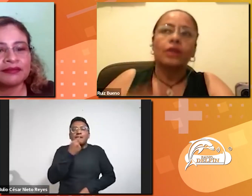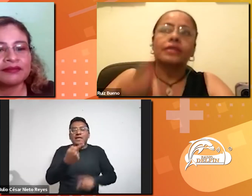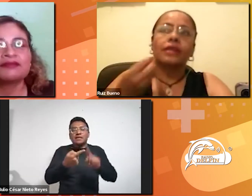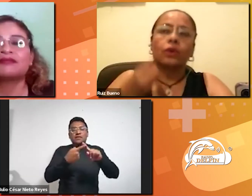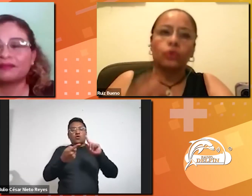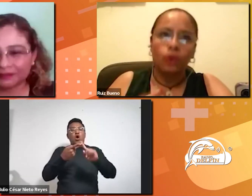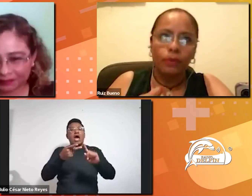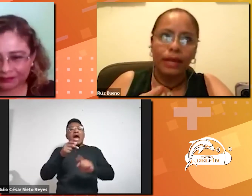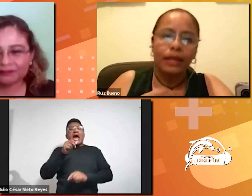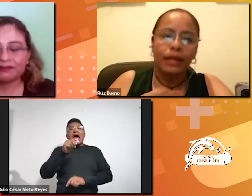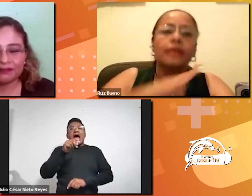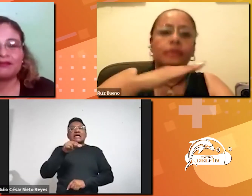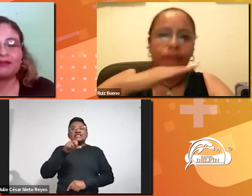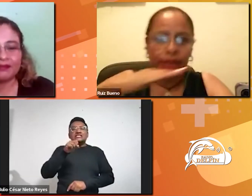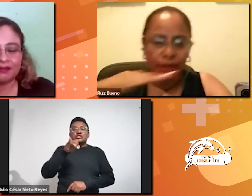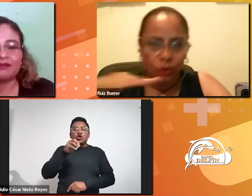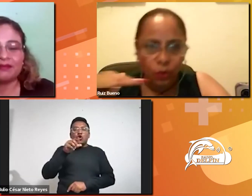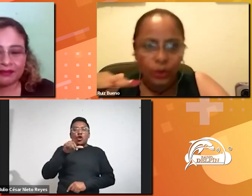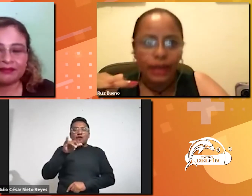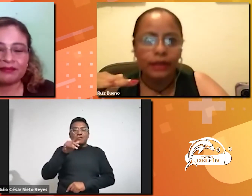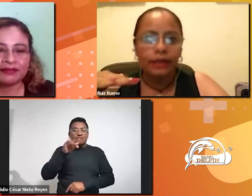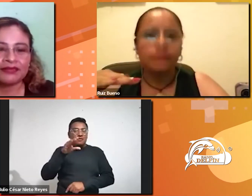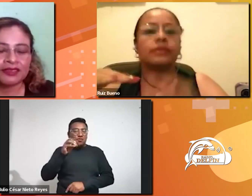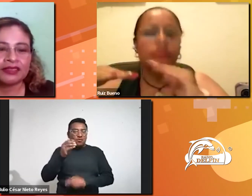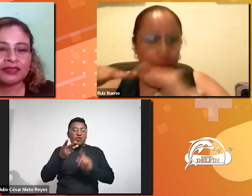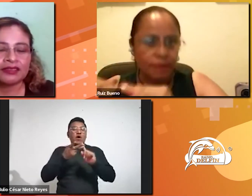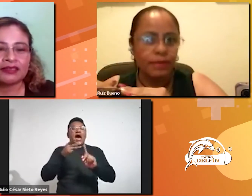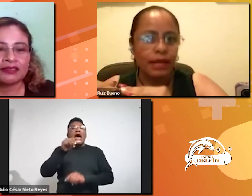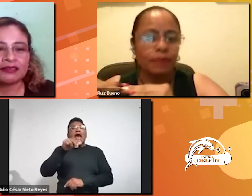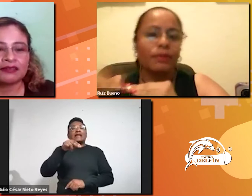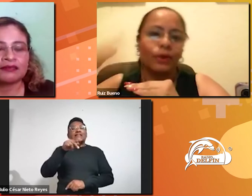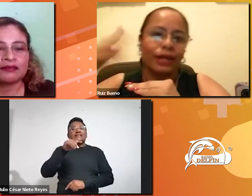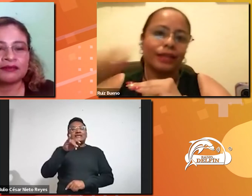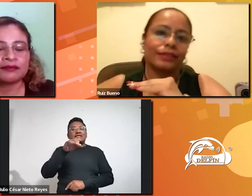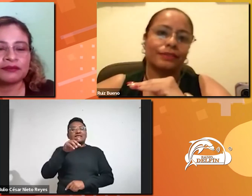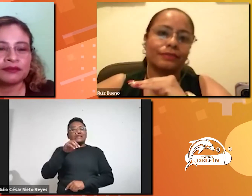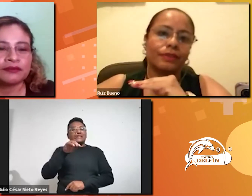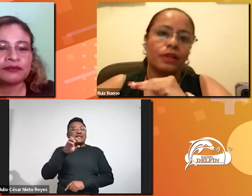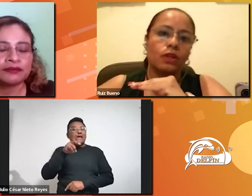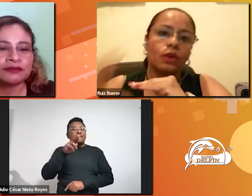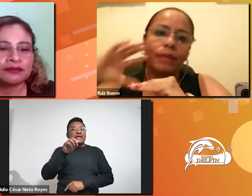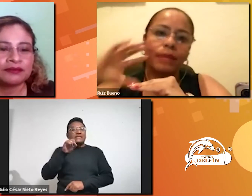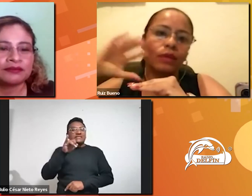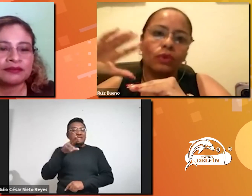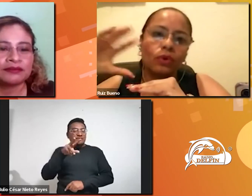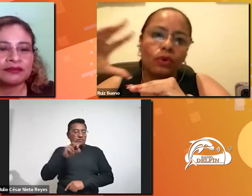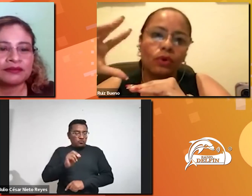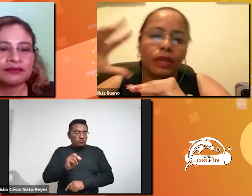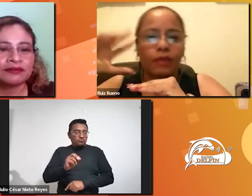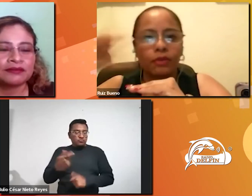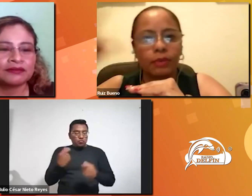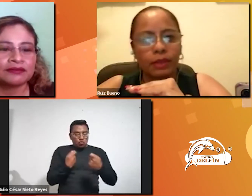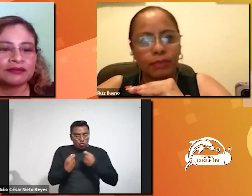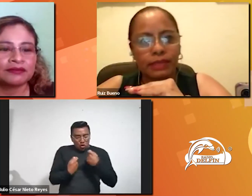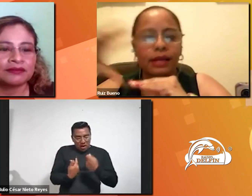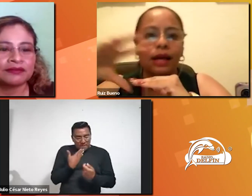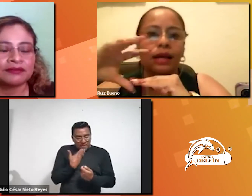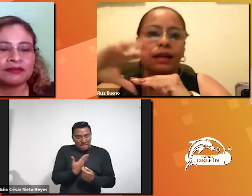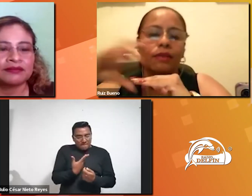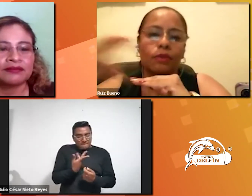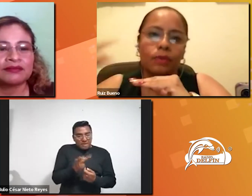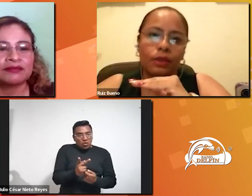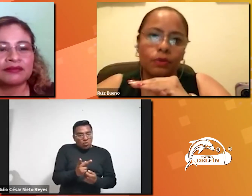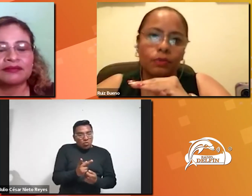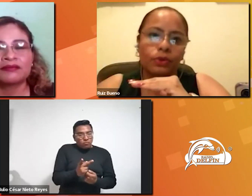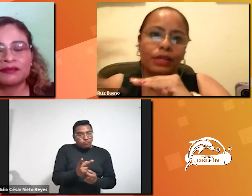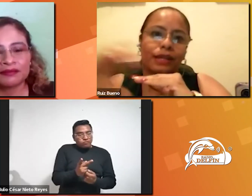ansiolítico, se lo toman, se regulan, se sienten bien, pero ¿qué crees? No cambiaron toda la forma de pensar,